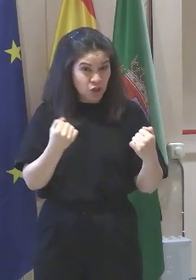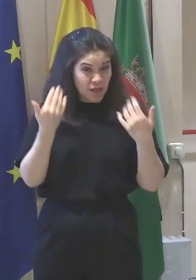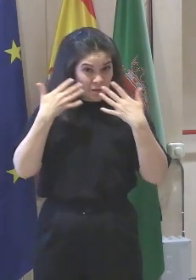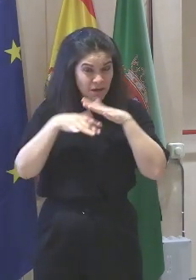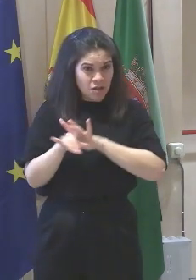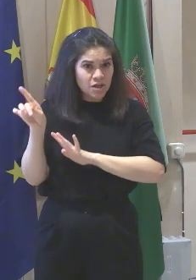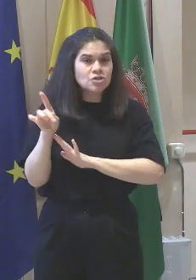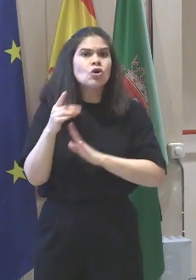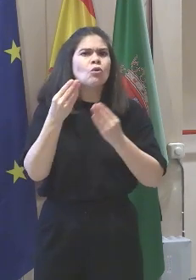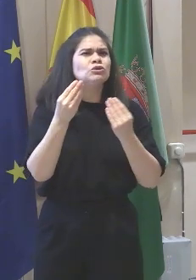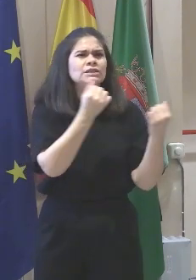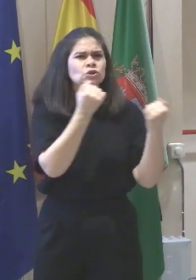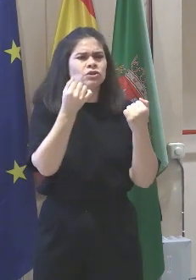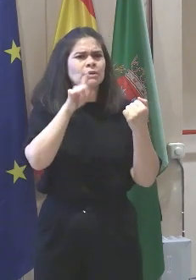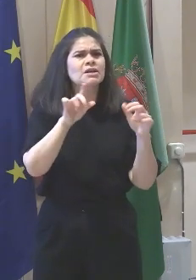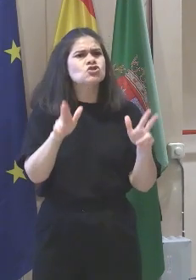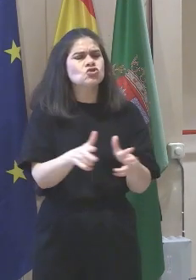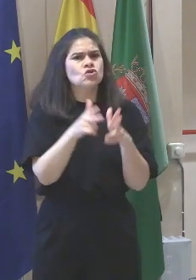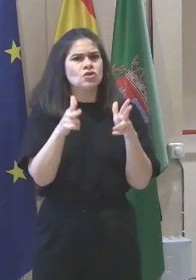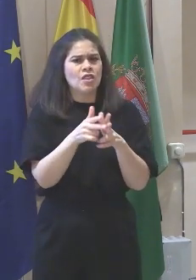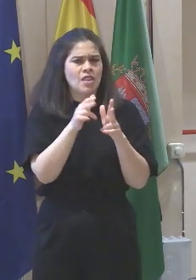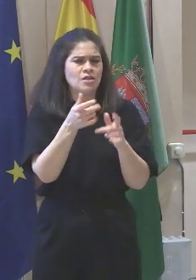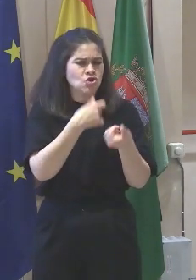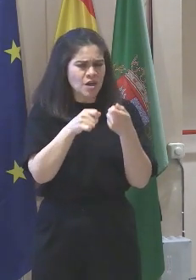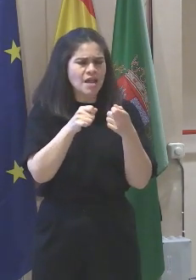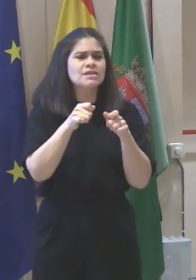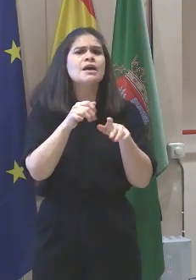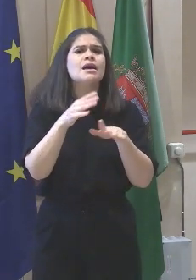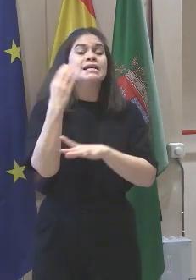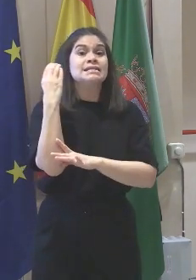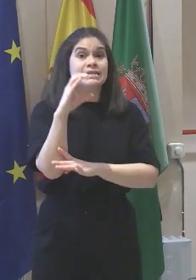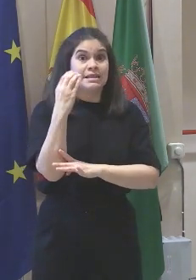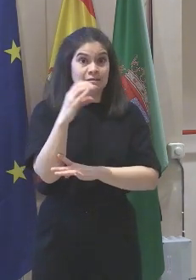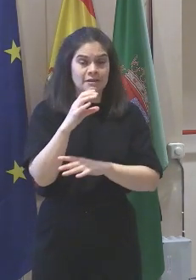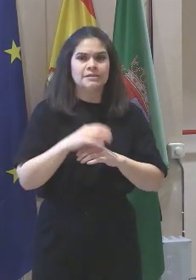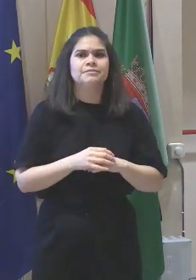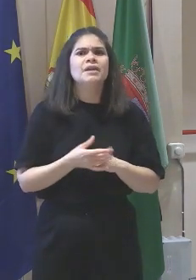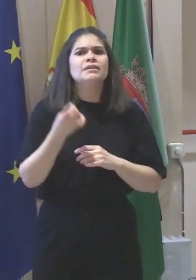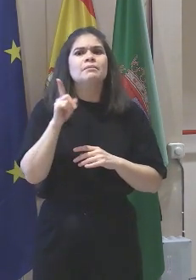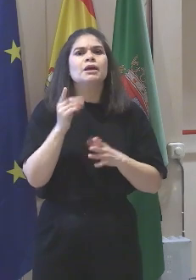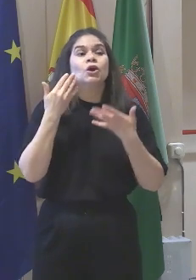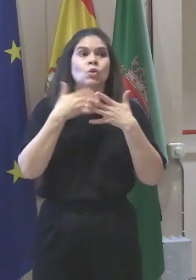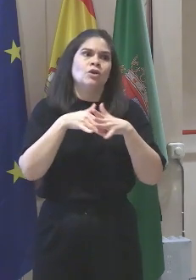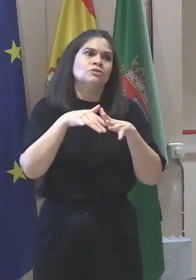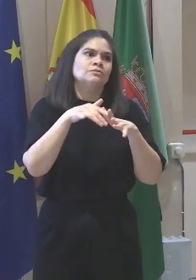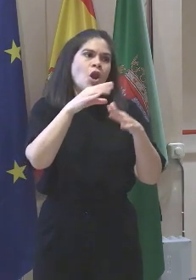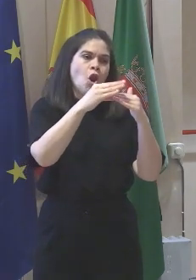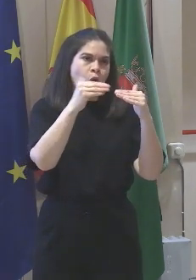muchas instituciones y sociedades científicas, ¿no? Incluidos también los pacientes, por